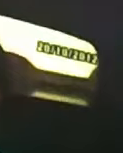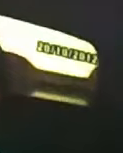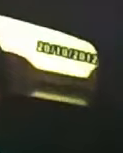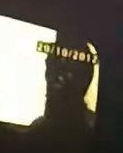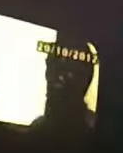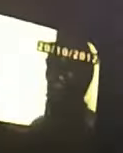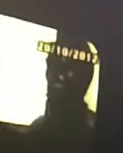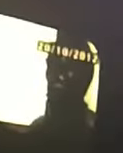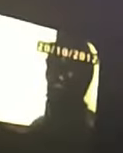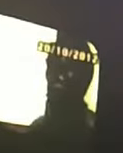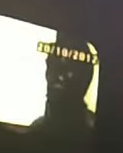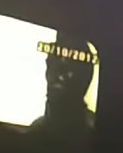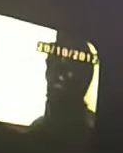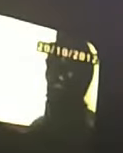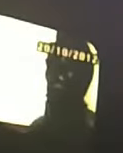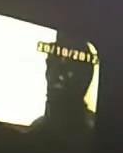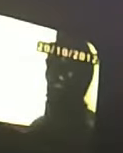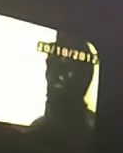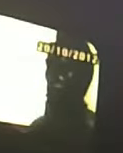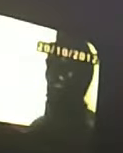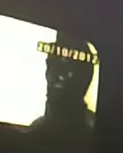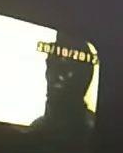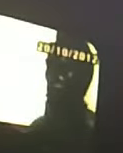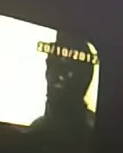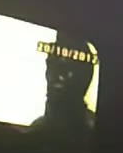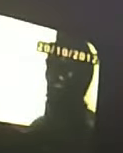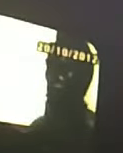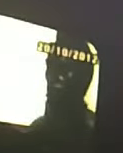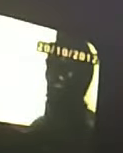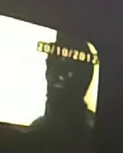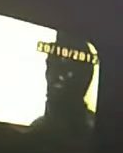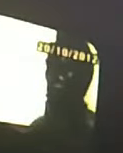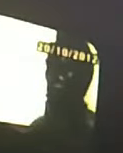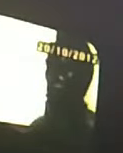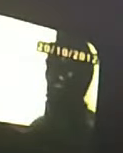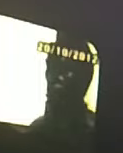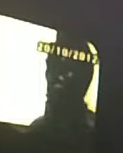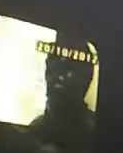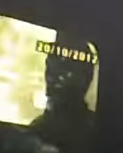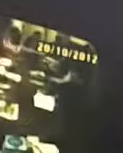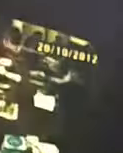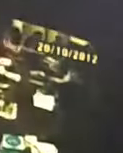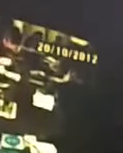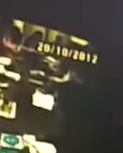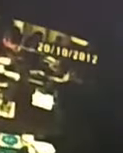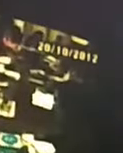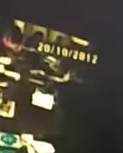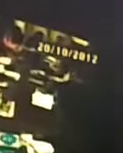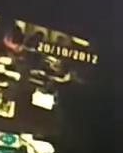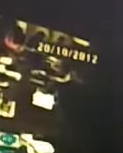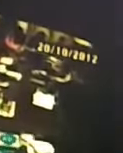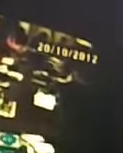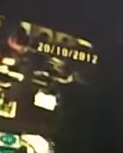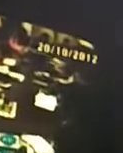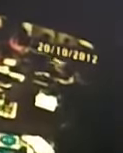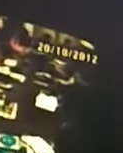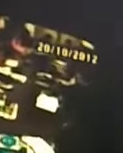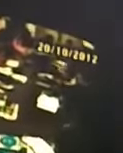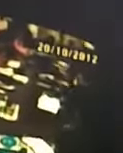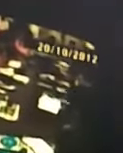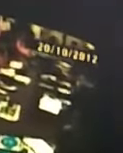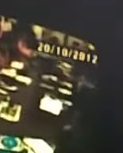te encomiendo esto como te encomendaría mi vida. Las comunas. El Estado social de